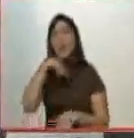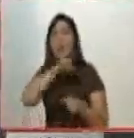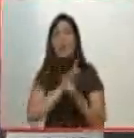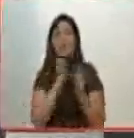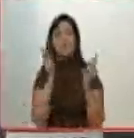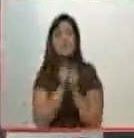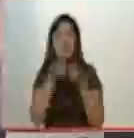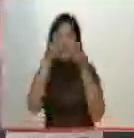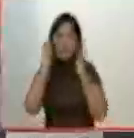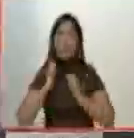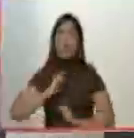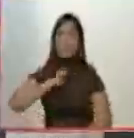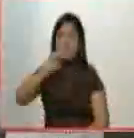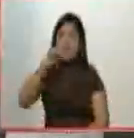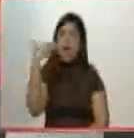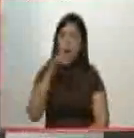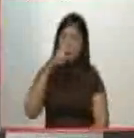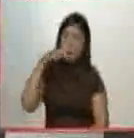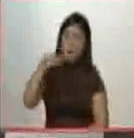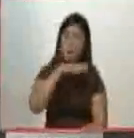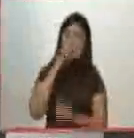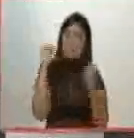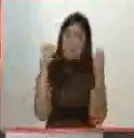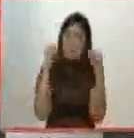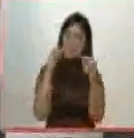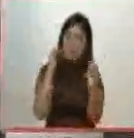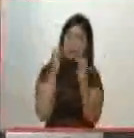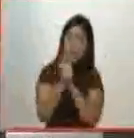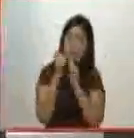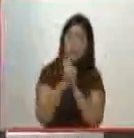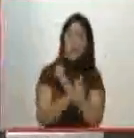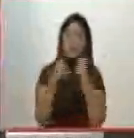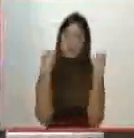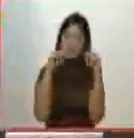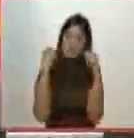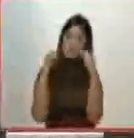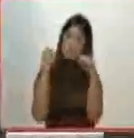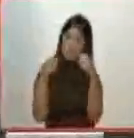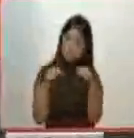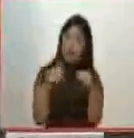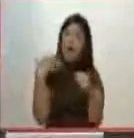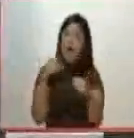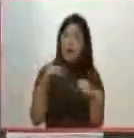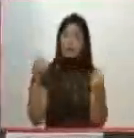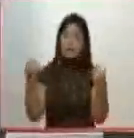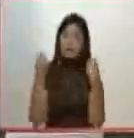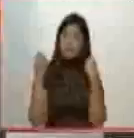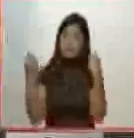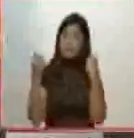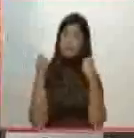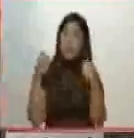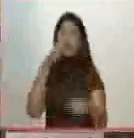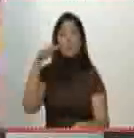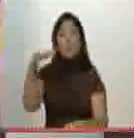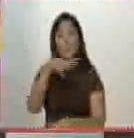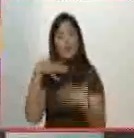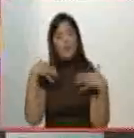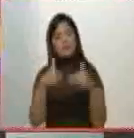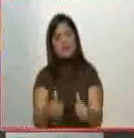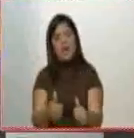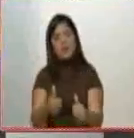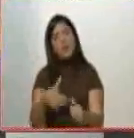potencia porque hay un pueblo que hace deporte, que practica actividad física, que hace educación física y es un pueblo más sano y